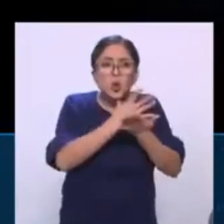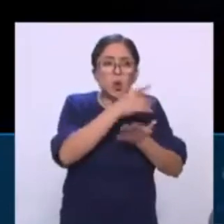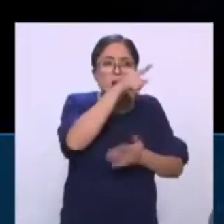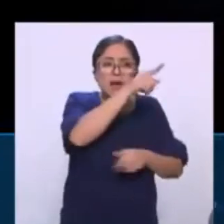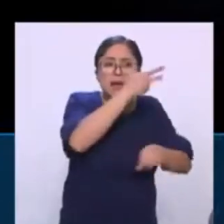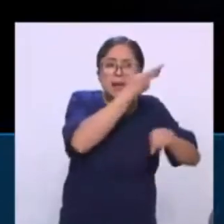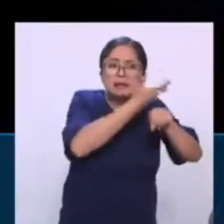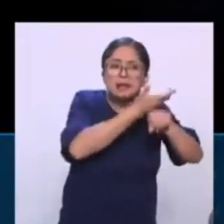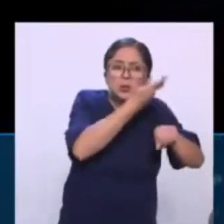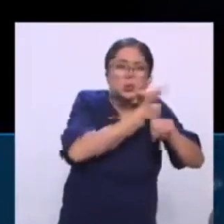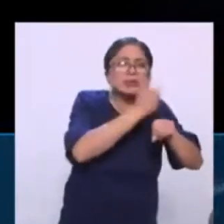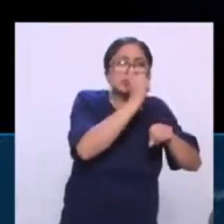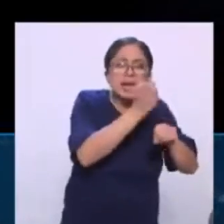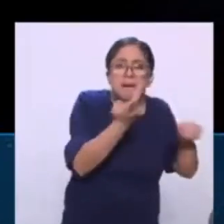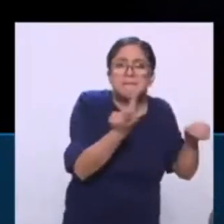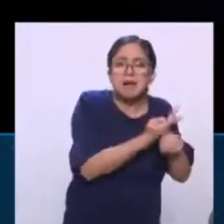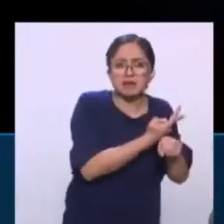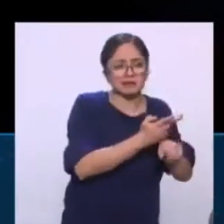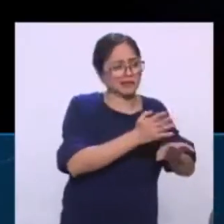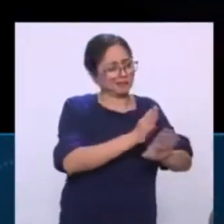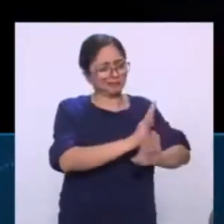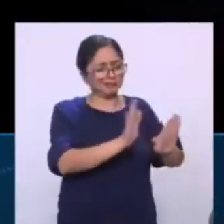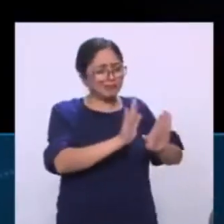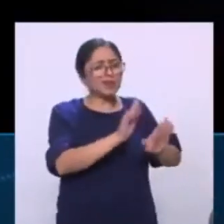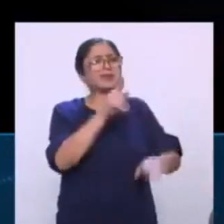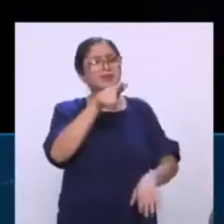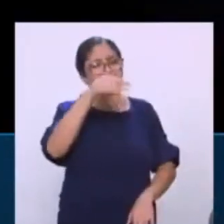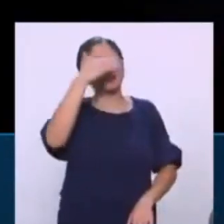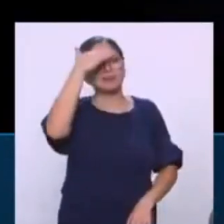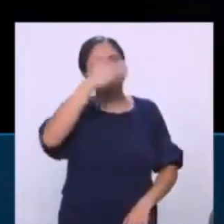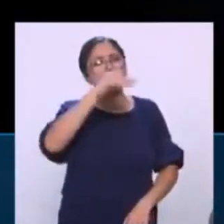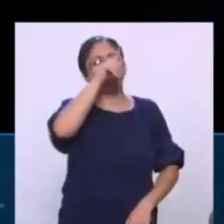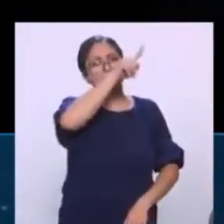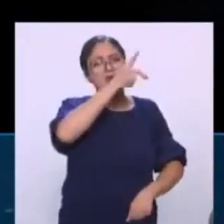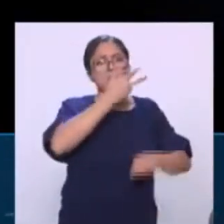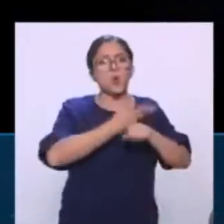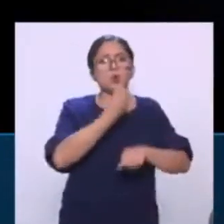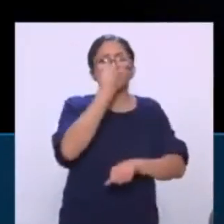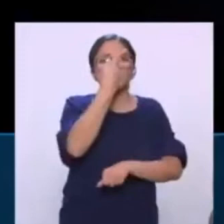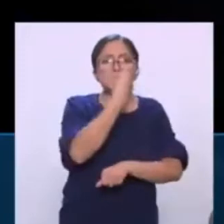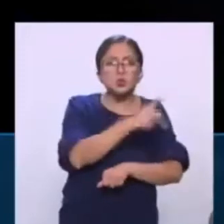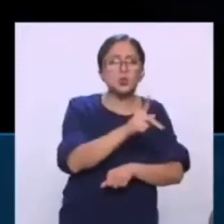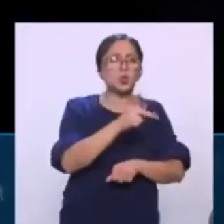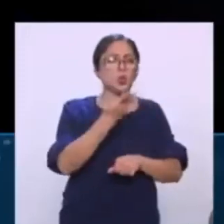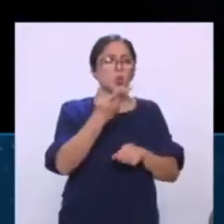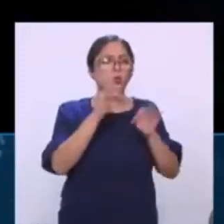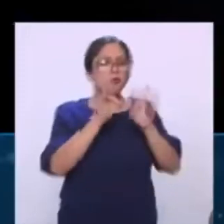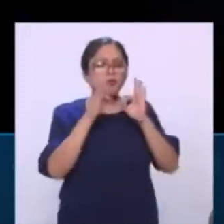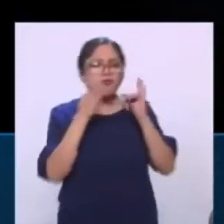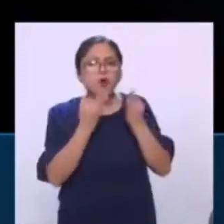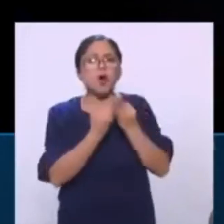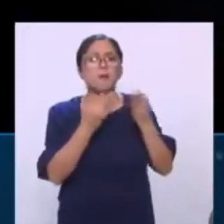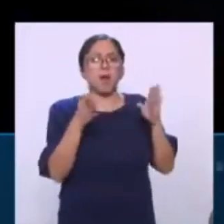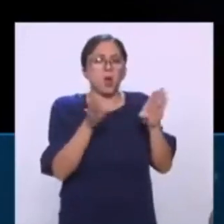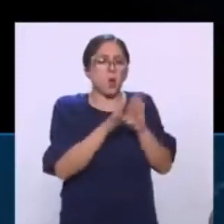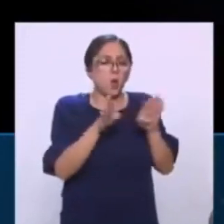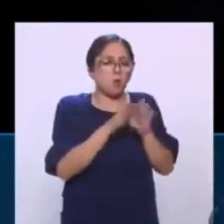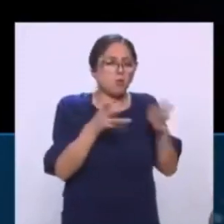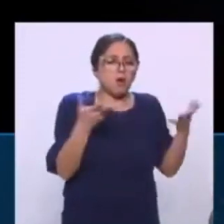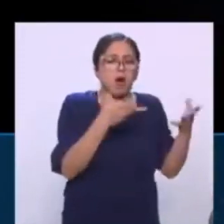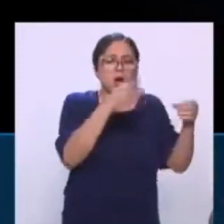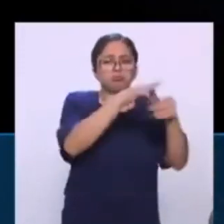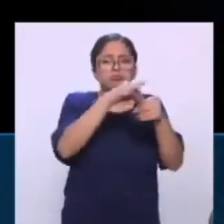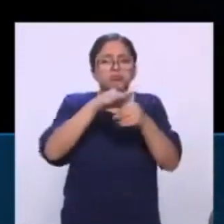Unidos, de este lado, pues, también hay una forma de actuar, una forma en que se ha venido actuando, pero de todas